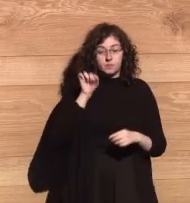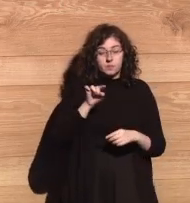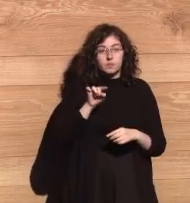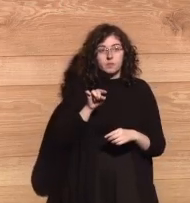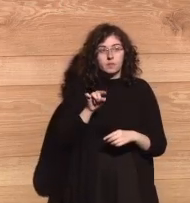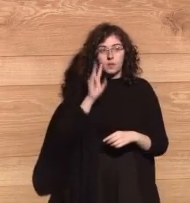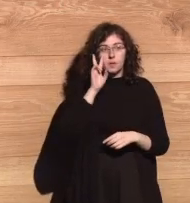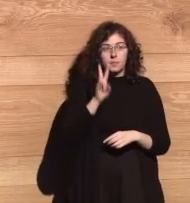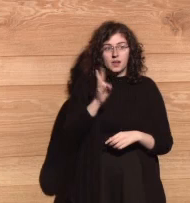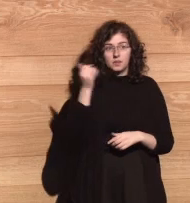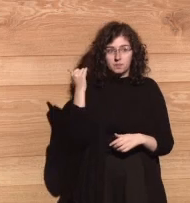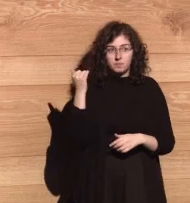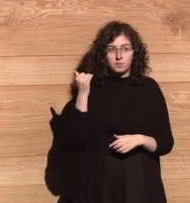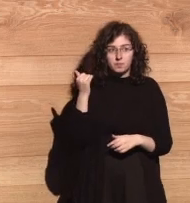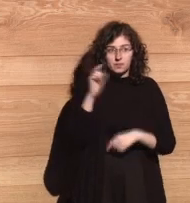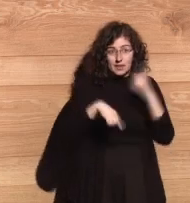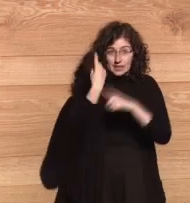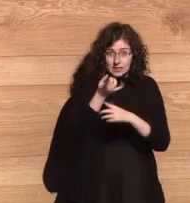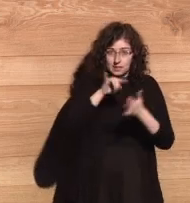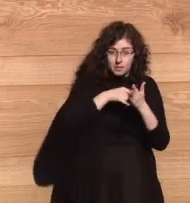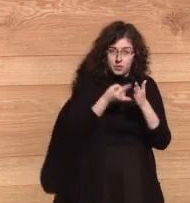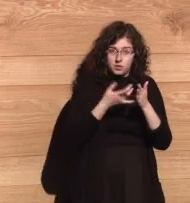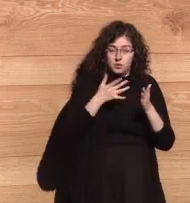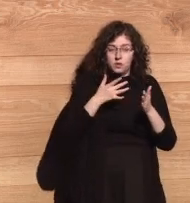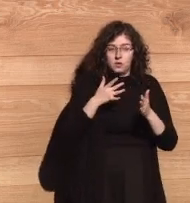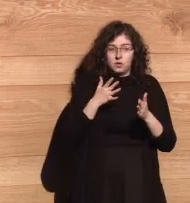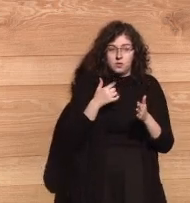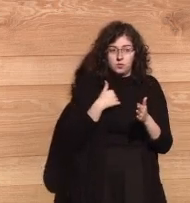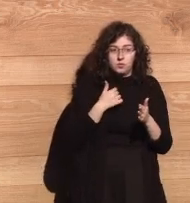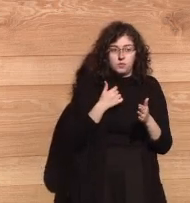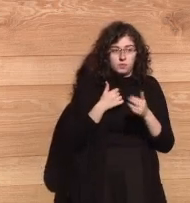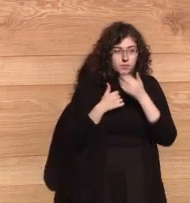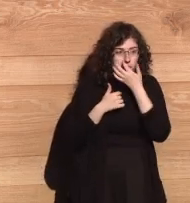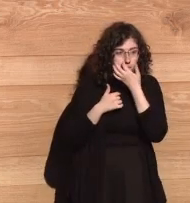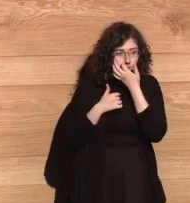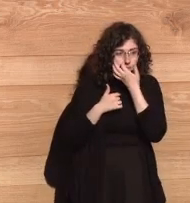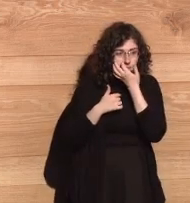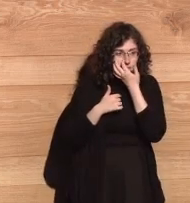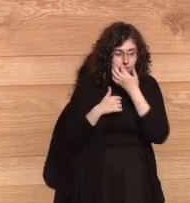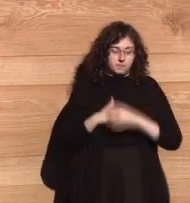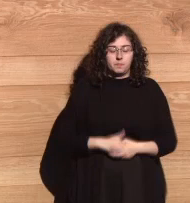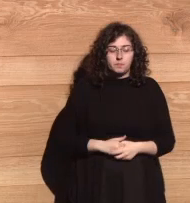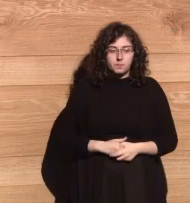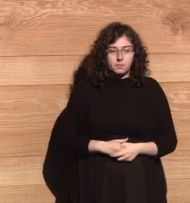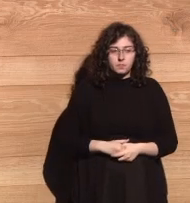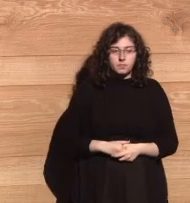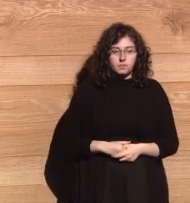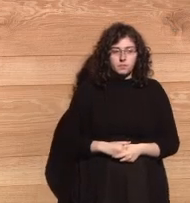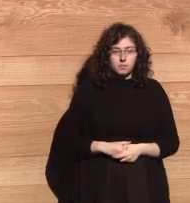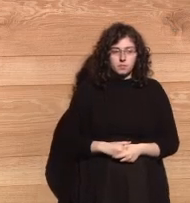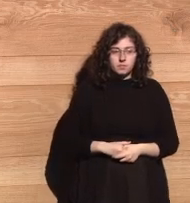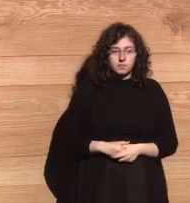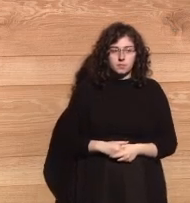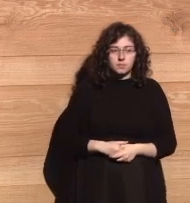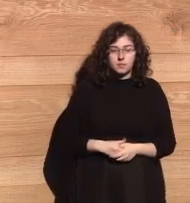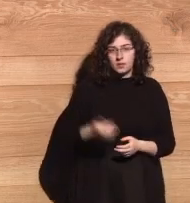mira lo que nos encontramos. Claro, y entonces... El siguiente proyecto que a mí me... Y entonces continúo, claro, esto, o sea, vamos... Entre ese proyecto